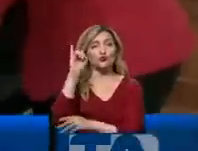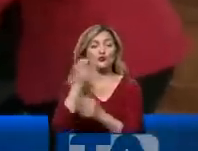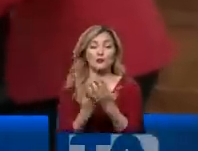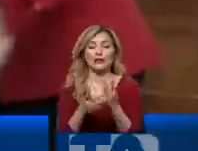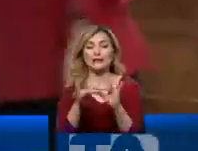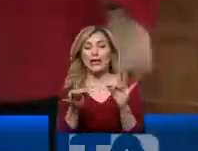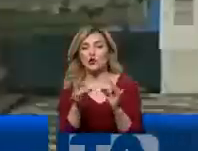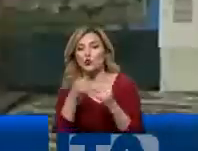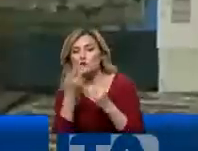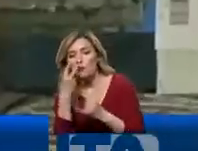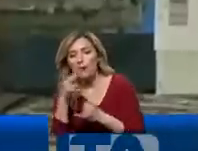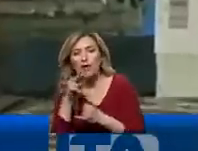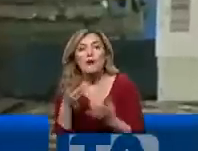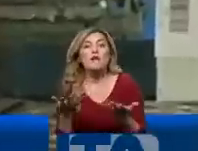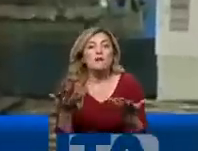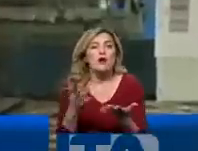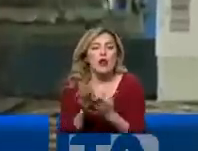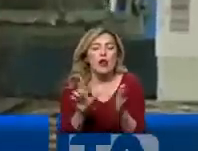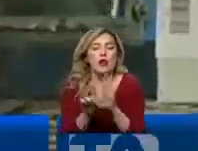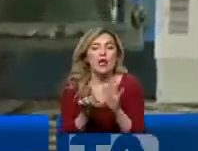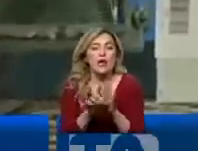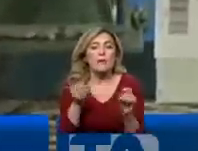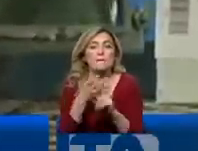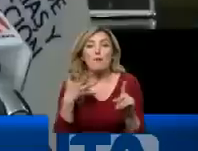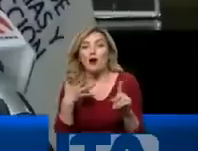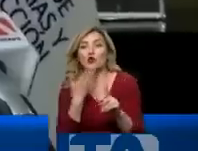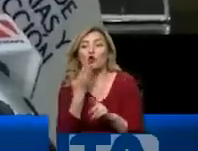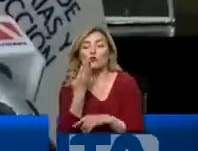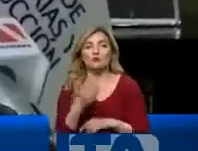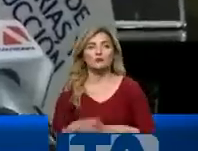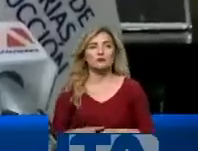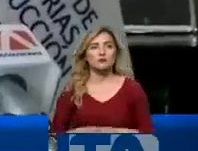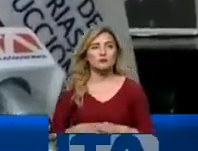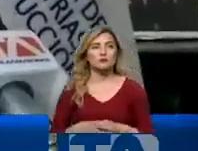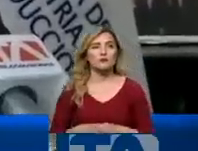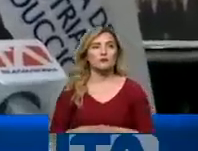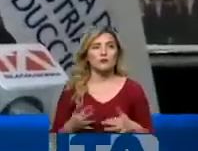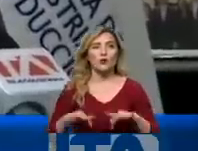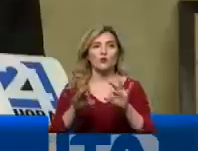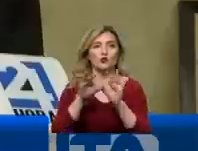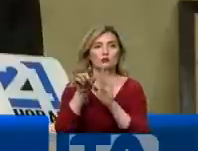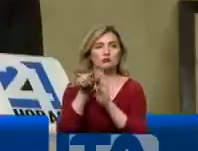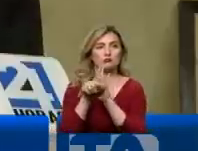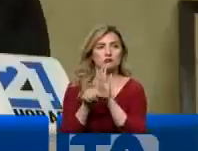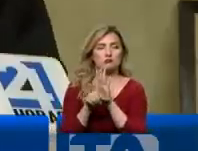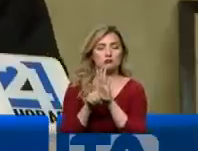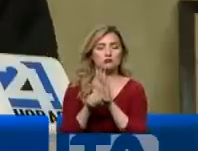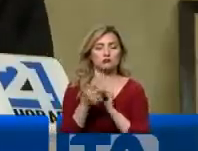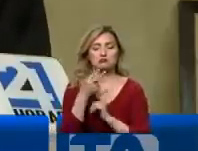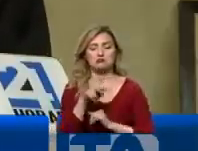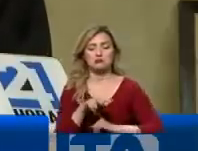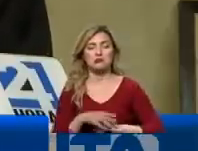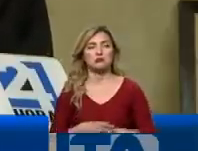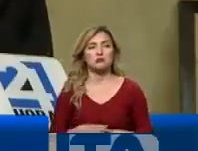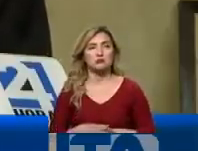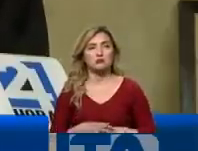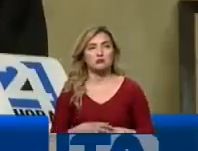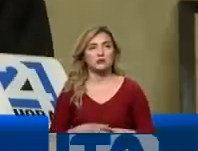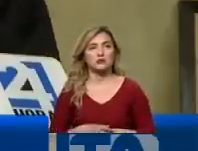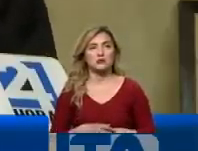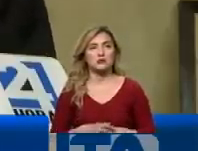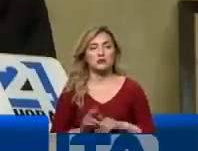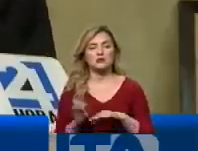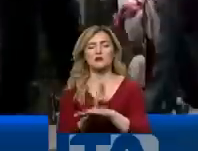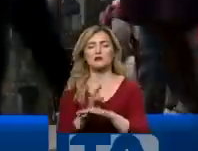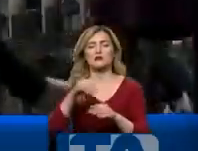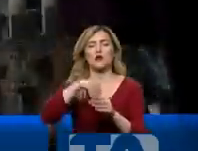el texto final para analizar el impacto que tendrán las medidas. Y es muy importante ver los detalles que hay. ¿Cómo se va a utilizar el